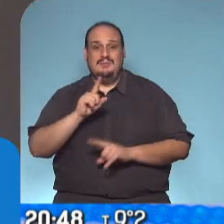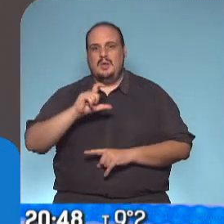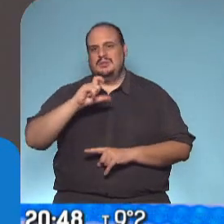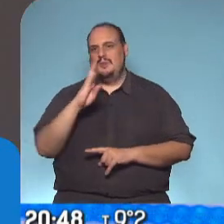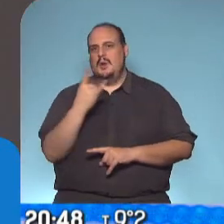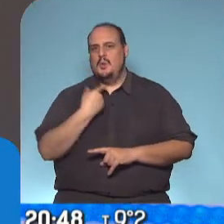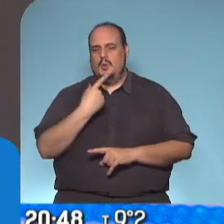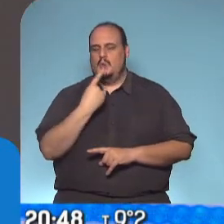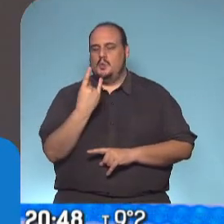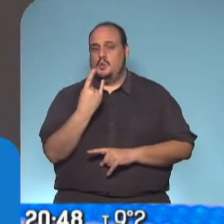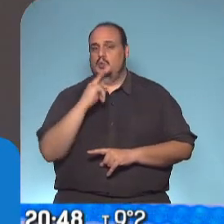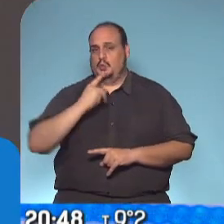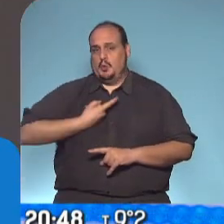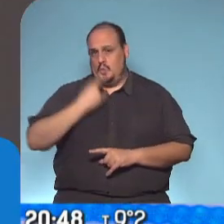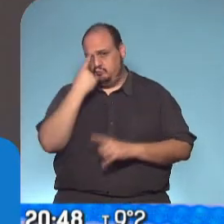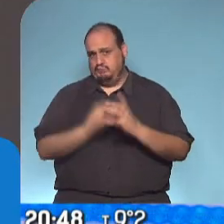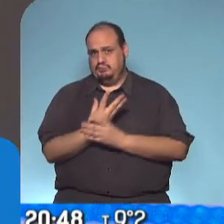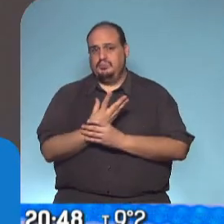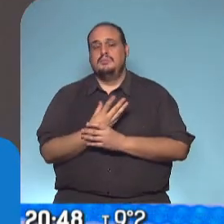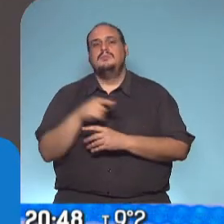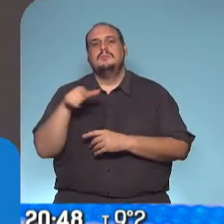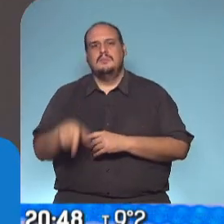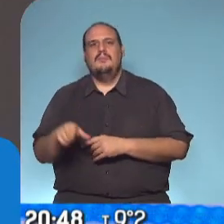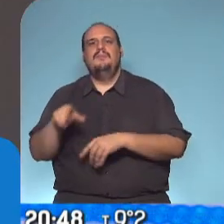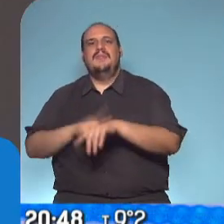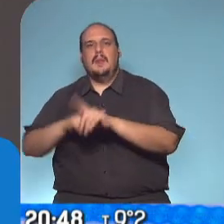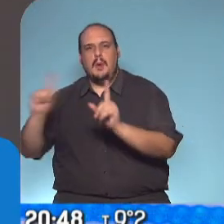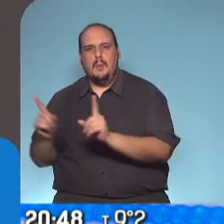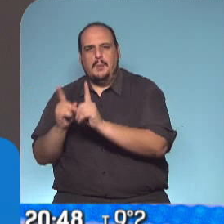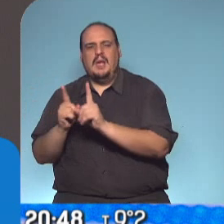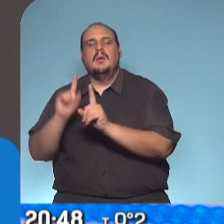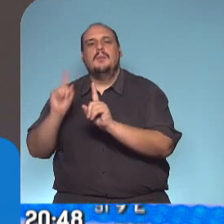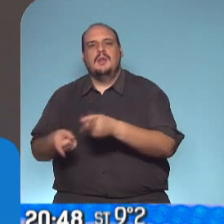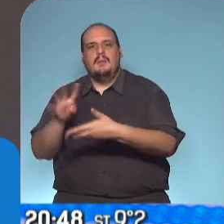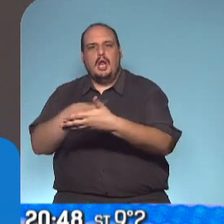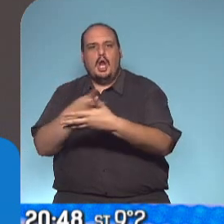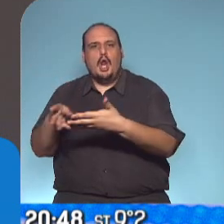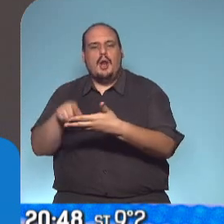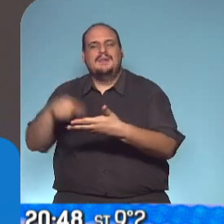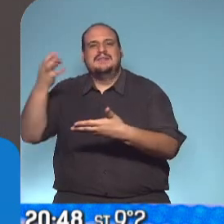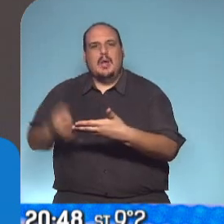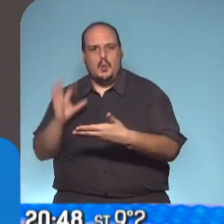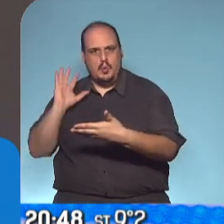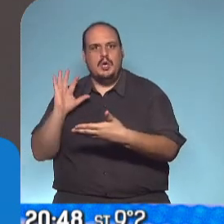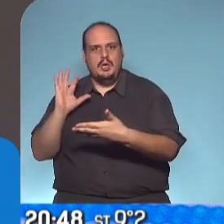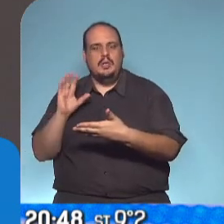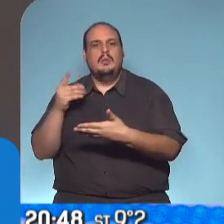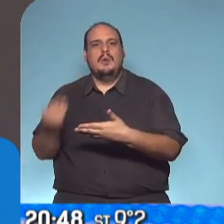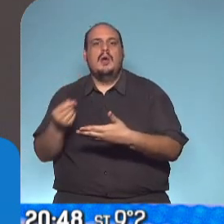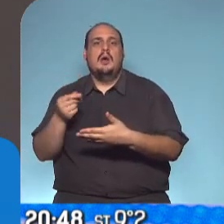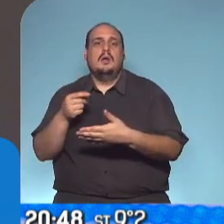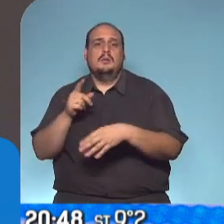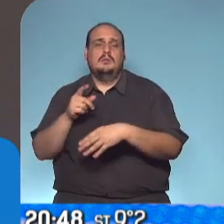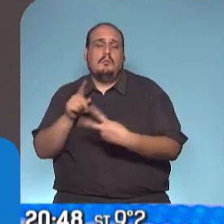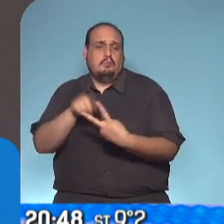y ahora en este tercer cronograma también va a ser un poquito más acotado, pero también va a ser un cronograma seguro, porque insisto, tenemos que poder hacer las dos cosas